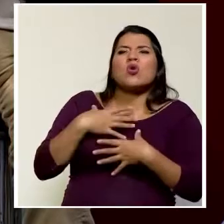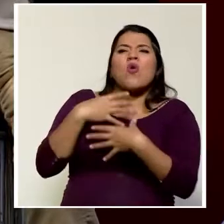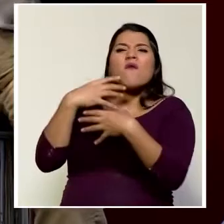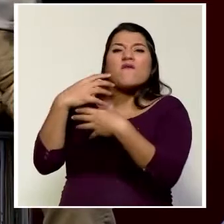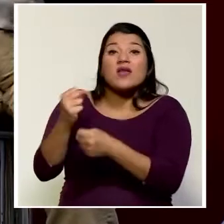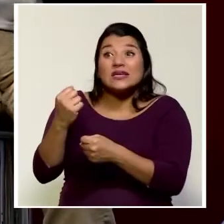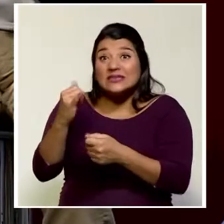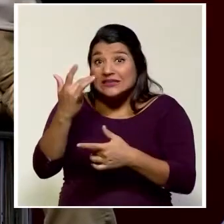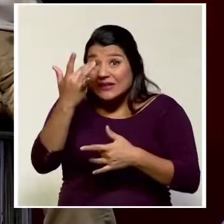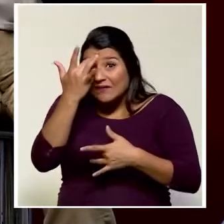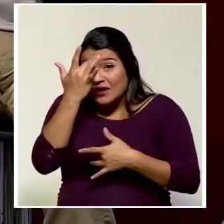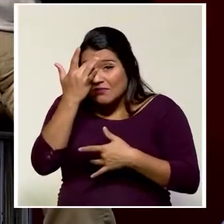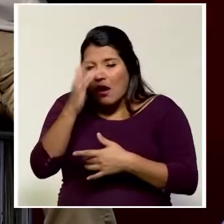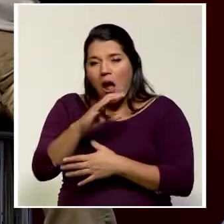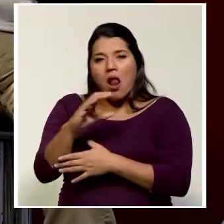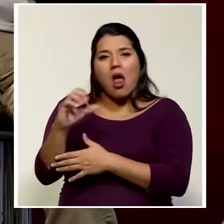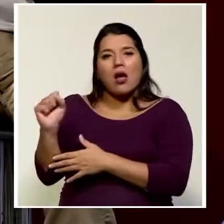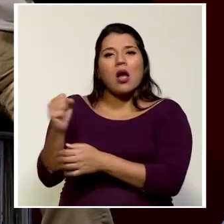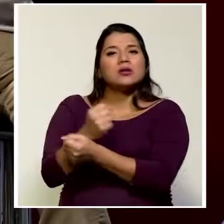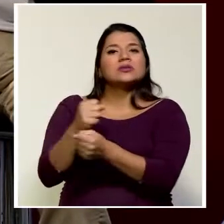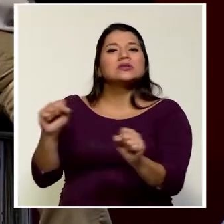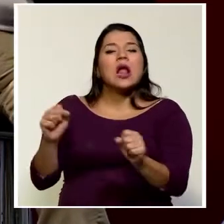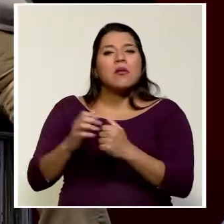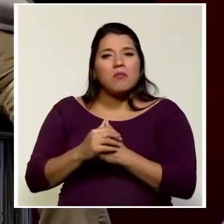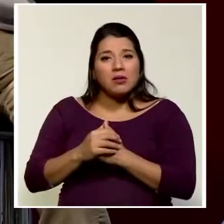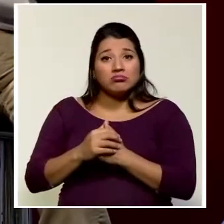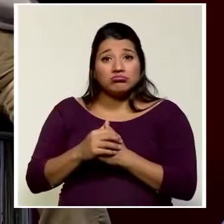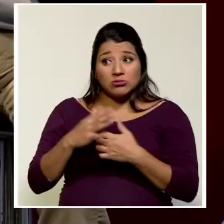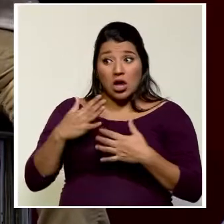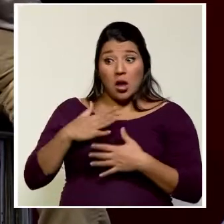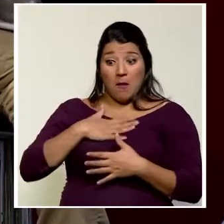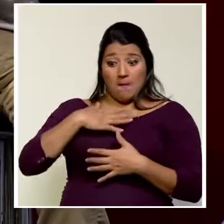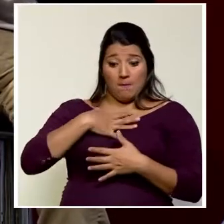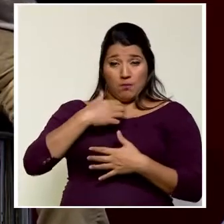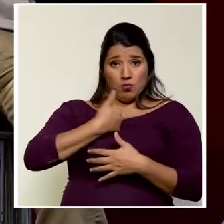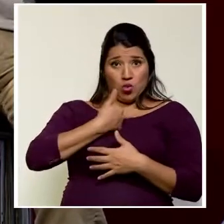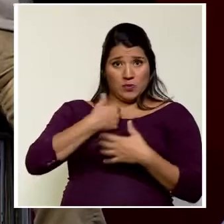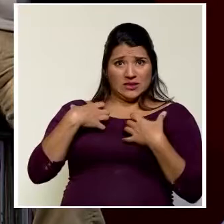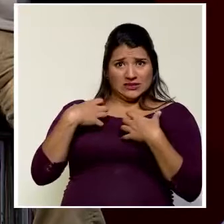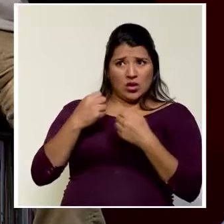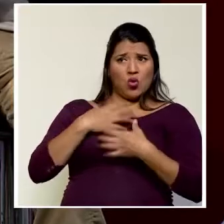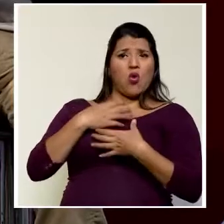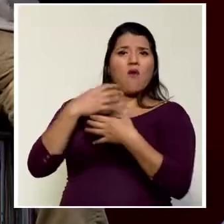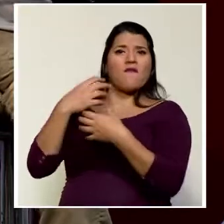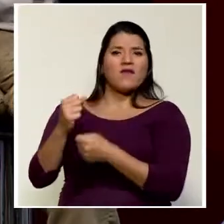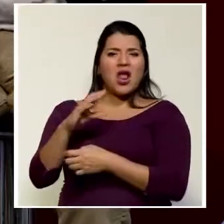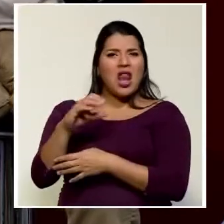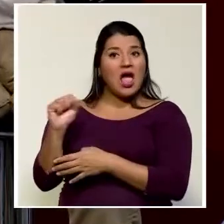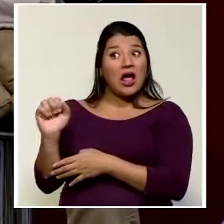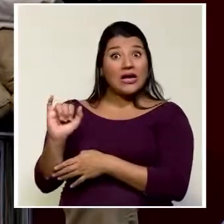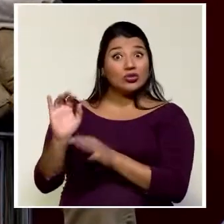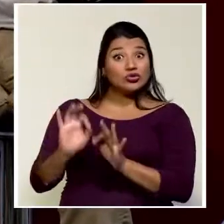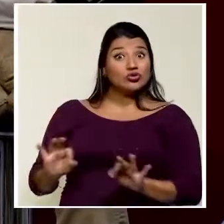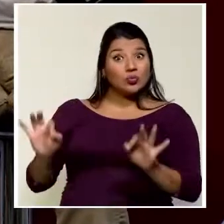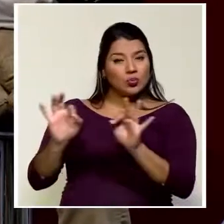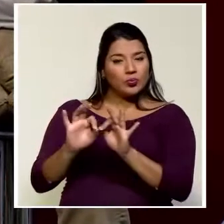tanda, que puede confiar su salud a una institución y eso no es poca cosa. Creo